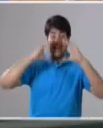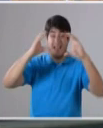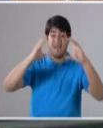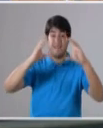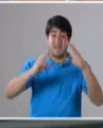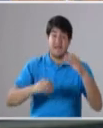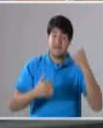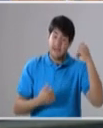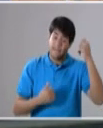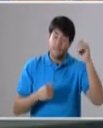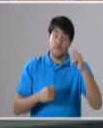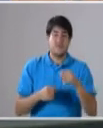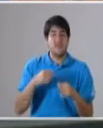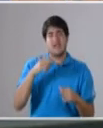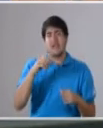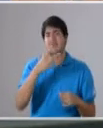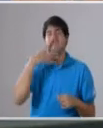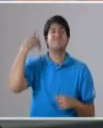no es que pongan una tarifa.